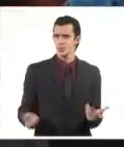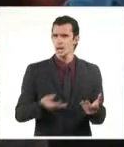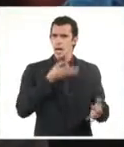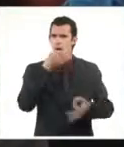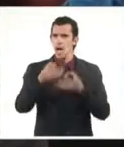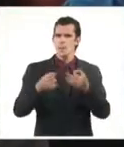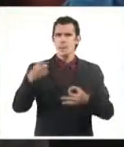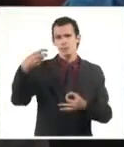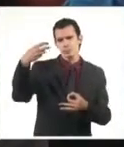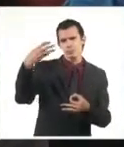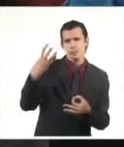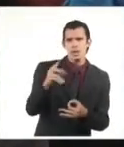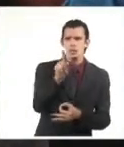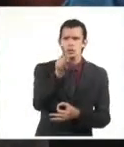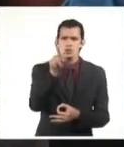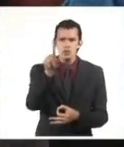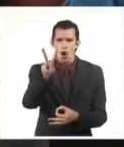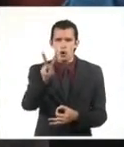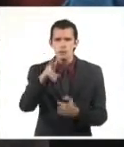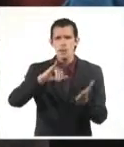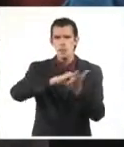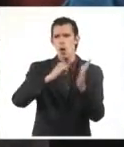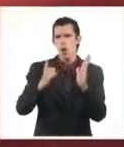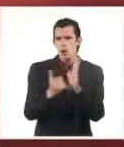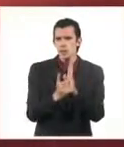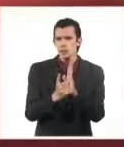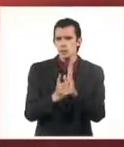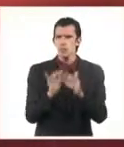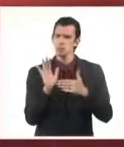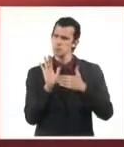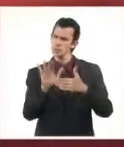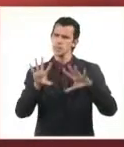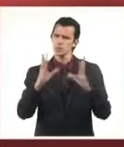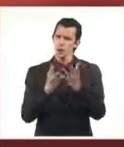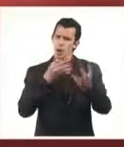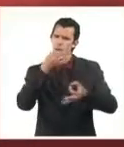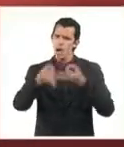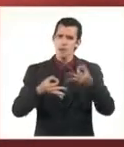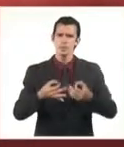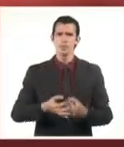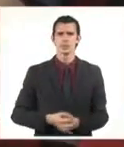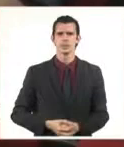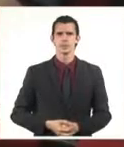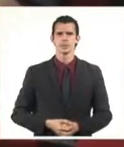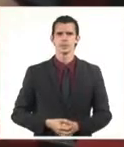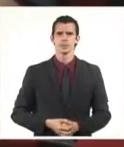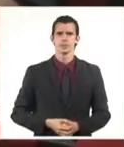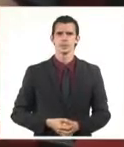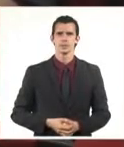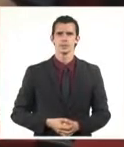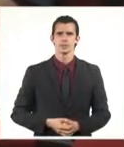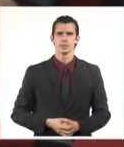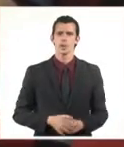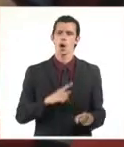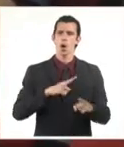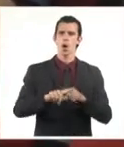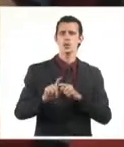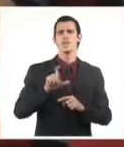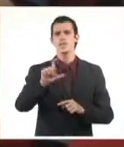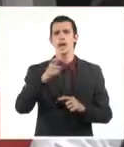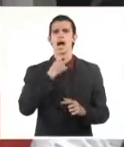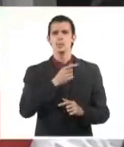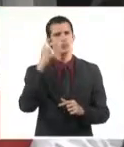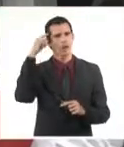que recibirán el financiamiento que otorga las becas El Reino de Este Mundo. También hubo tiempo para chequear el cumplimiento de los acuerdos de las